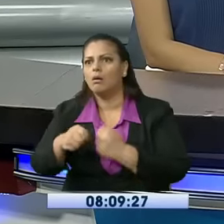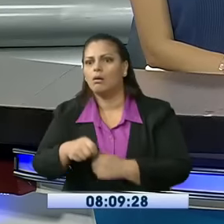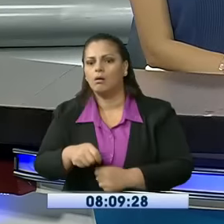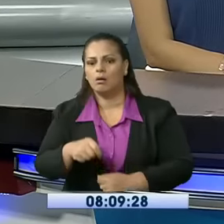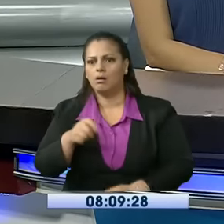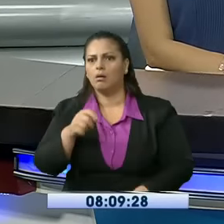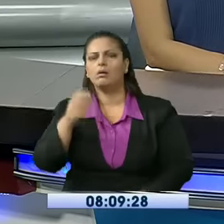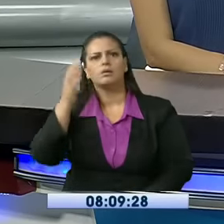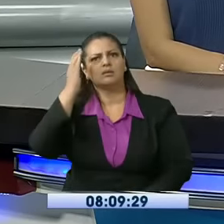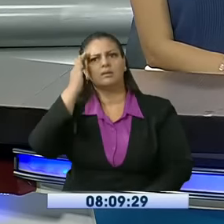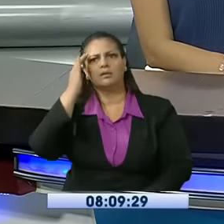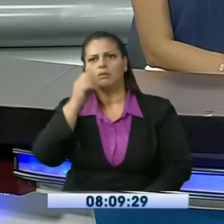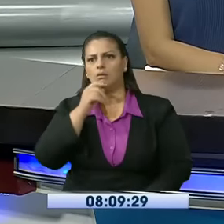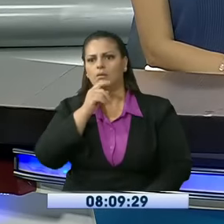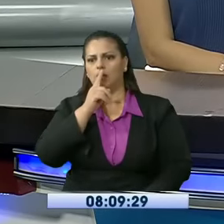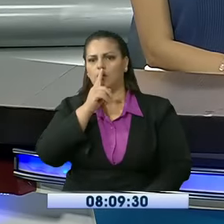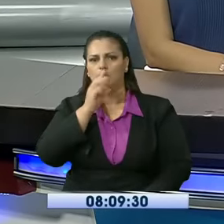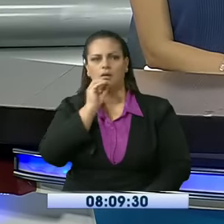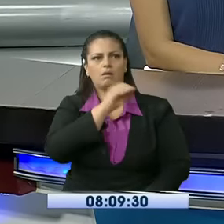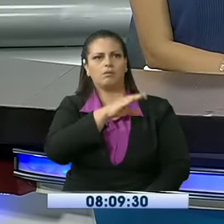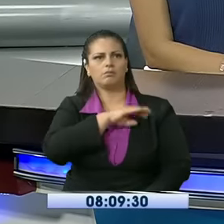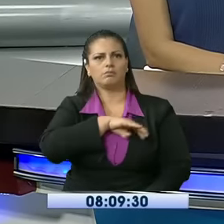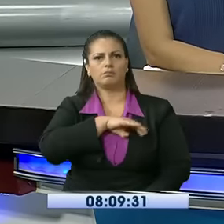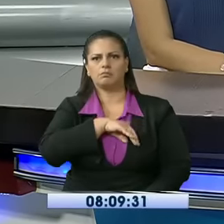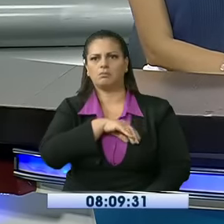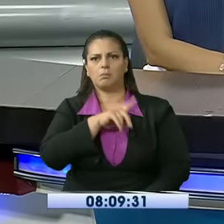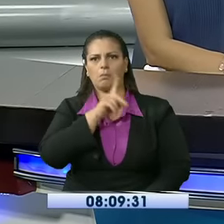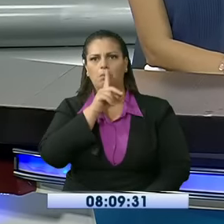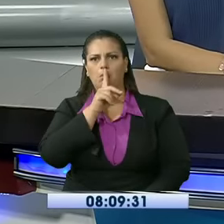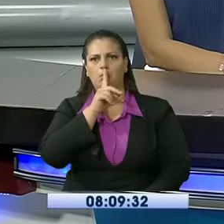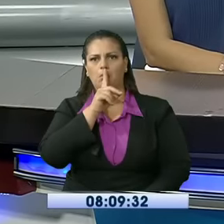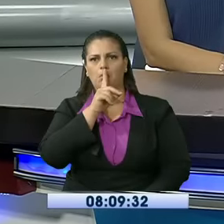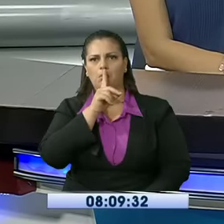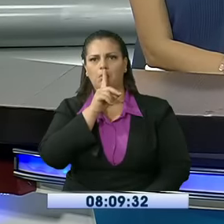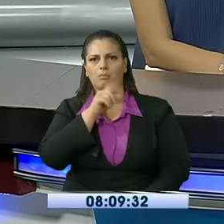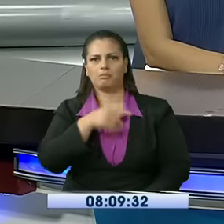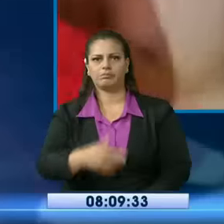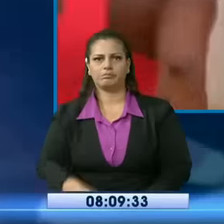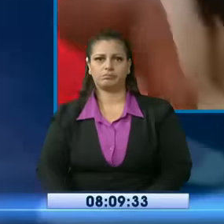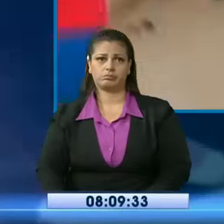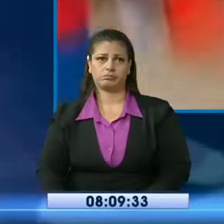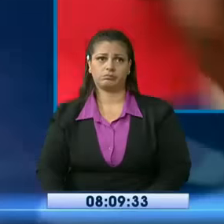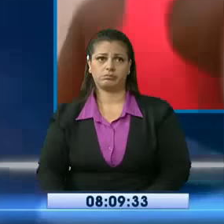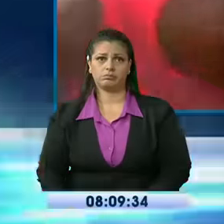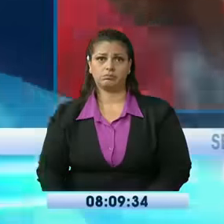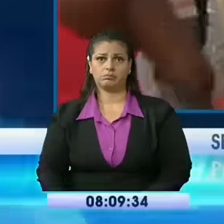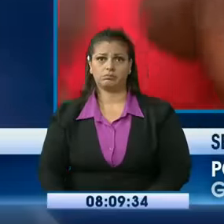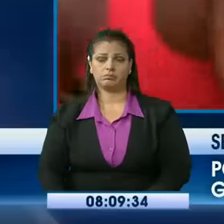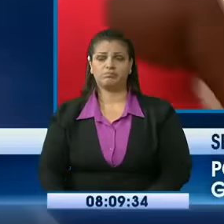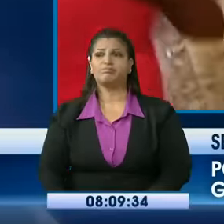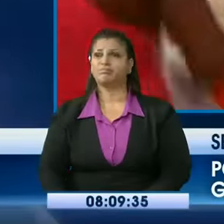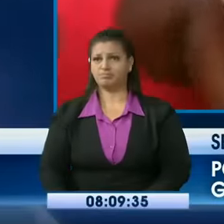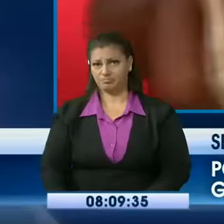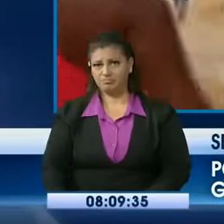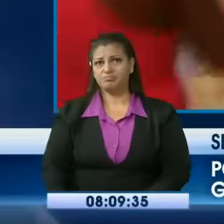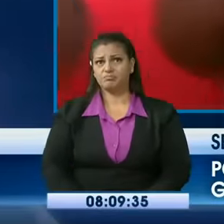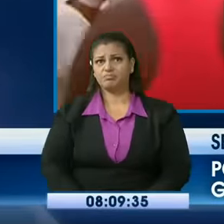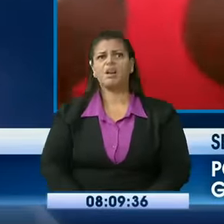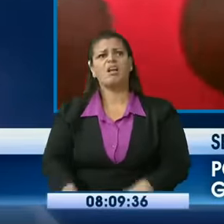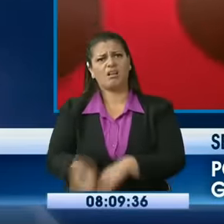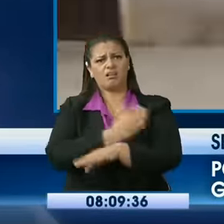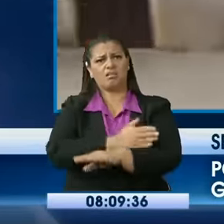también se lo decía al gobernador, aquí sacan a la policía a la carrera. A machete, a palo. Entonces, a